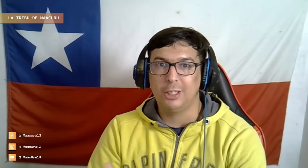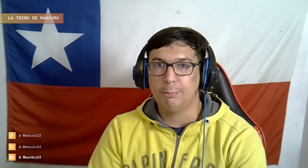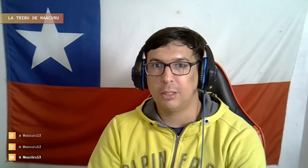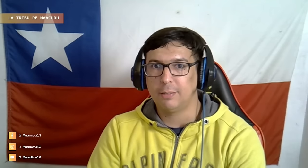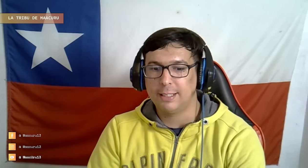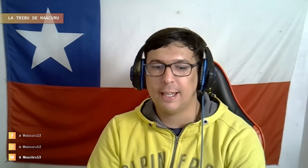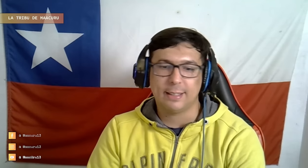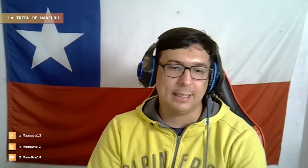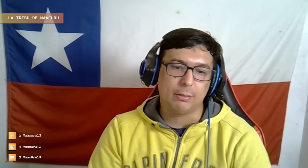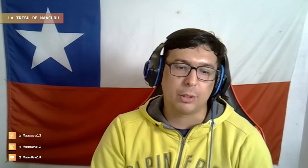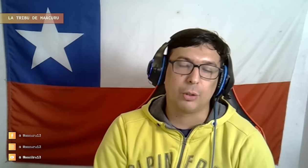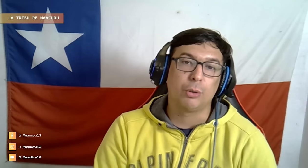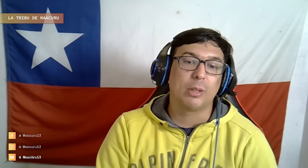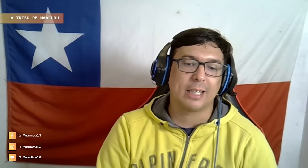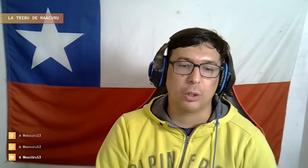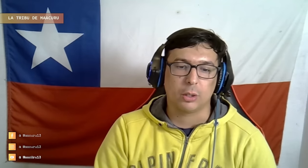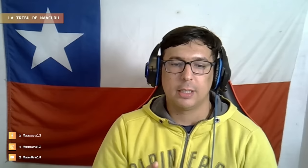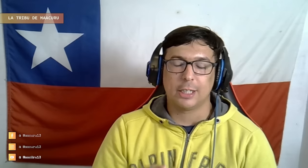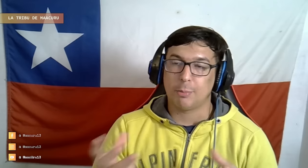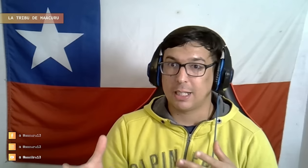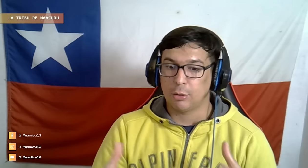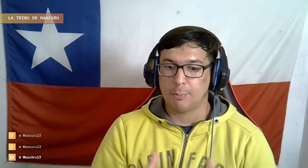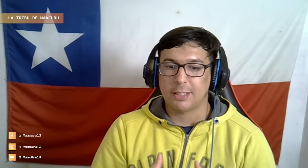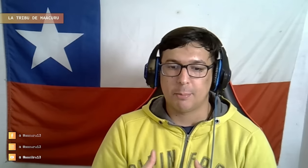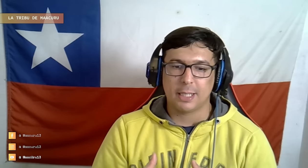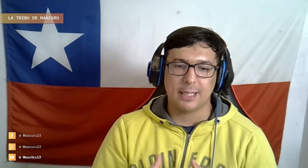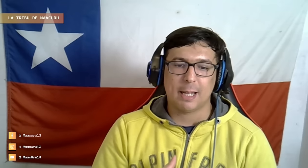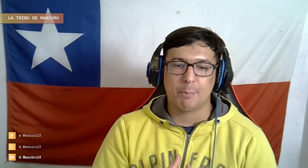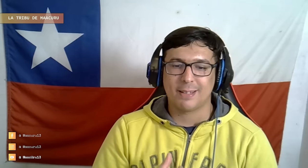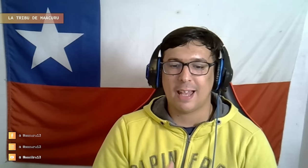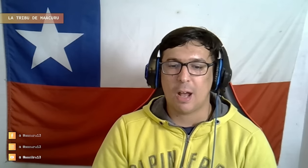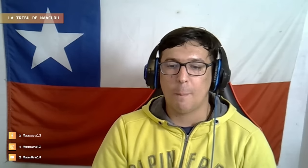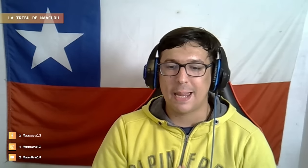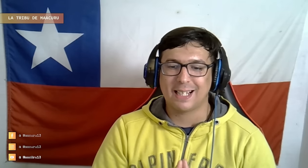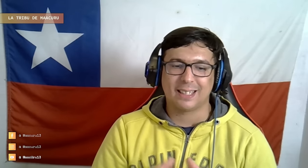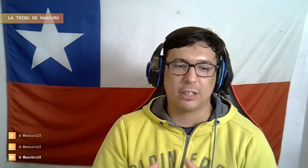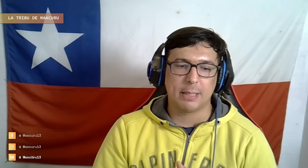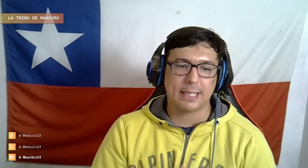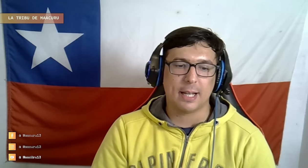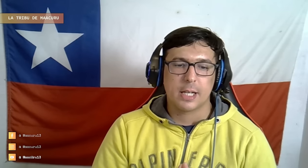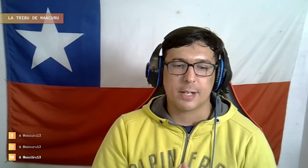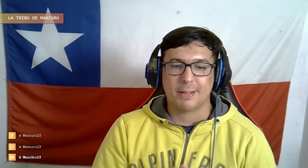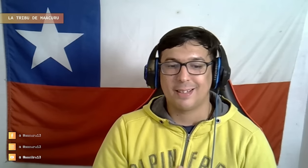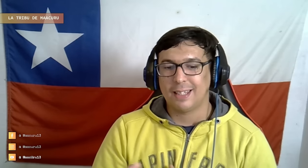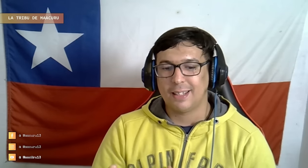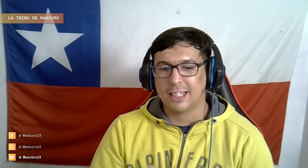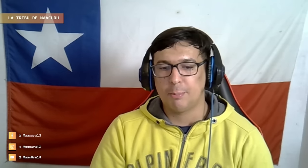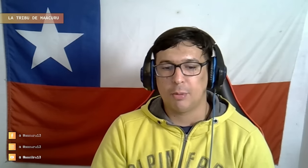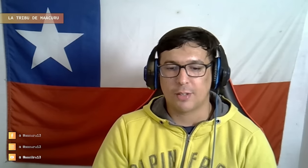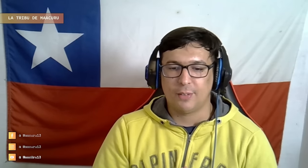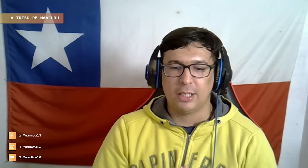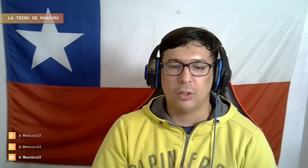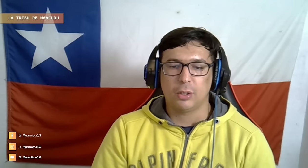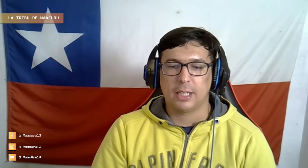su disponibilidad y bueno, y su gestión. Esto para que lo sepan también, la empresa UMEC Latinoamérica, representante del